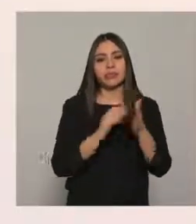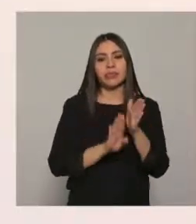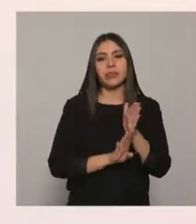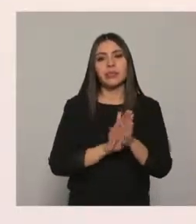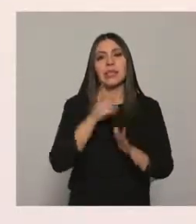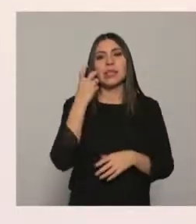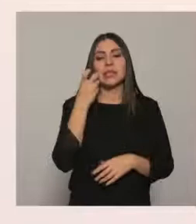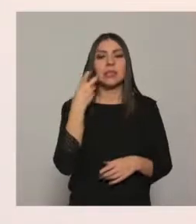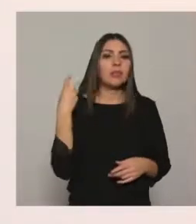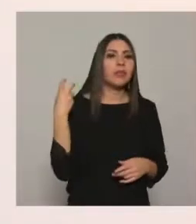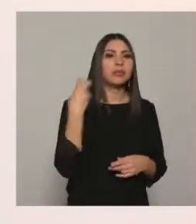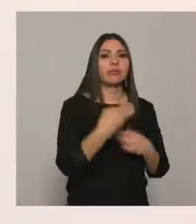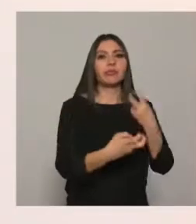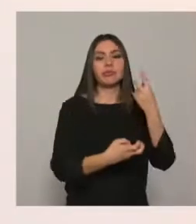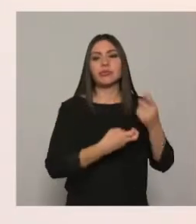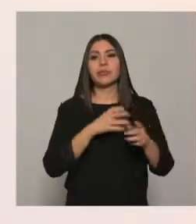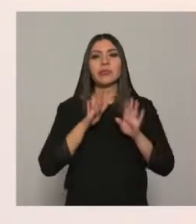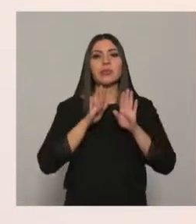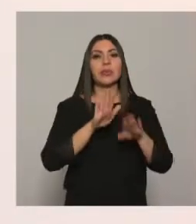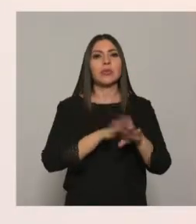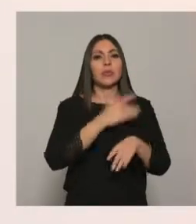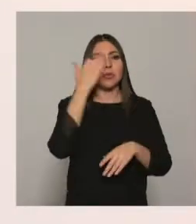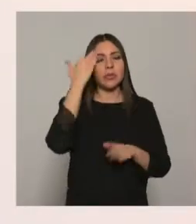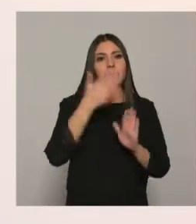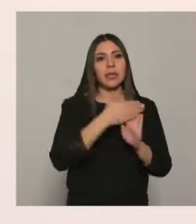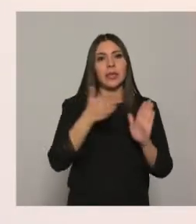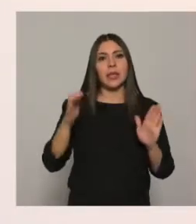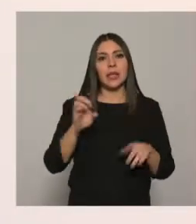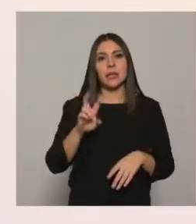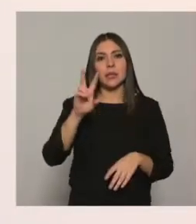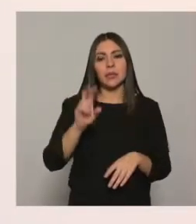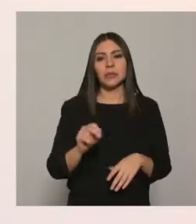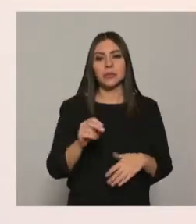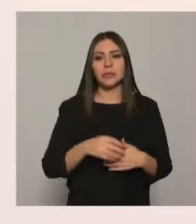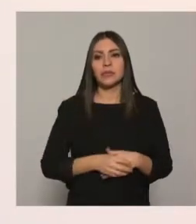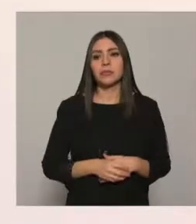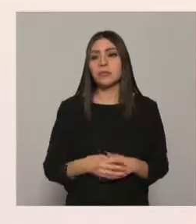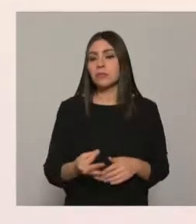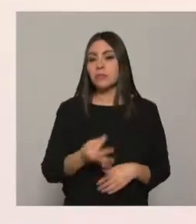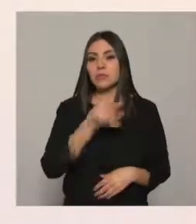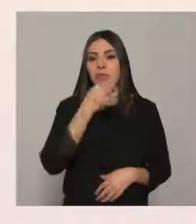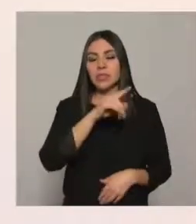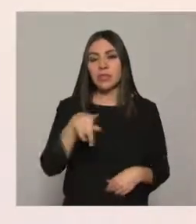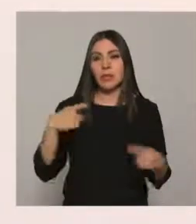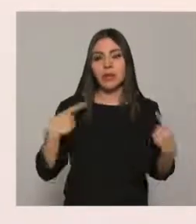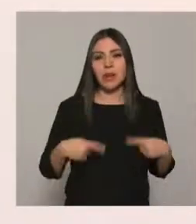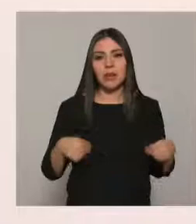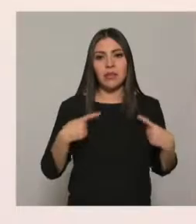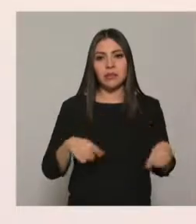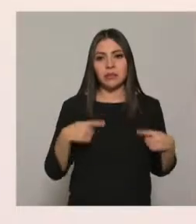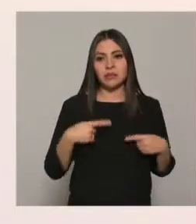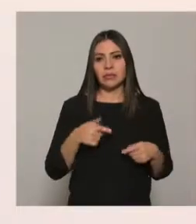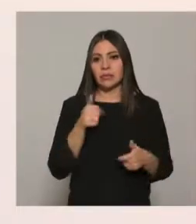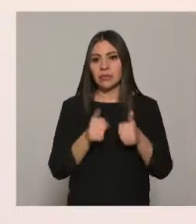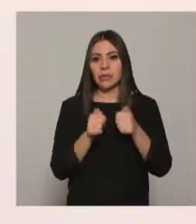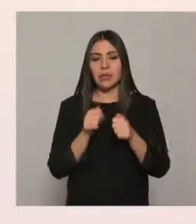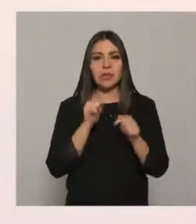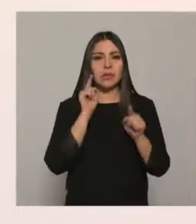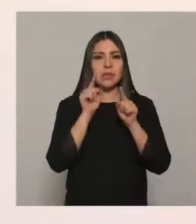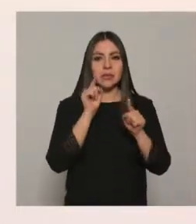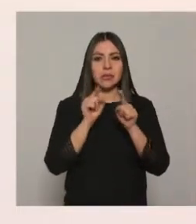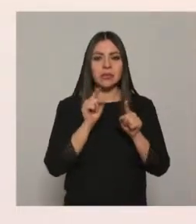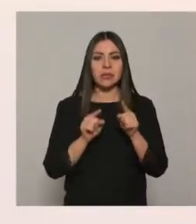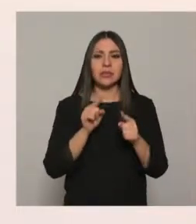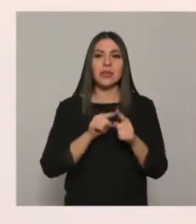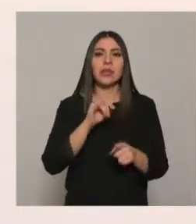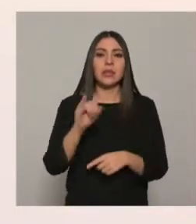sí se juzga la permanencia en el poder de Evo. Inmediatamente gente de la derecha pues empezó a criticarla, desde